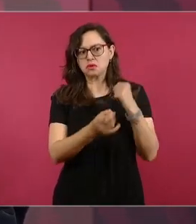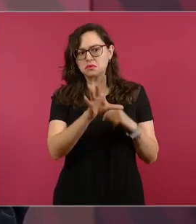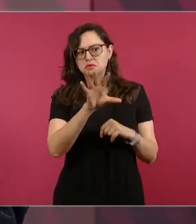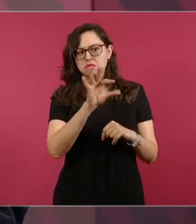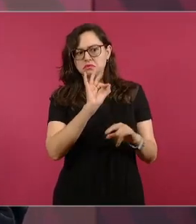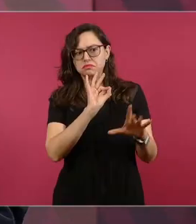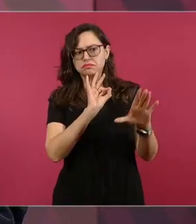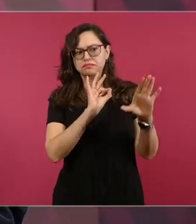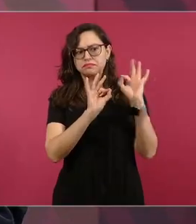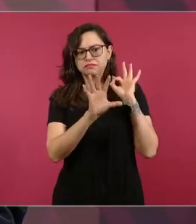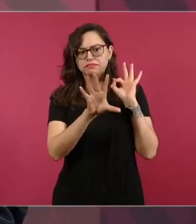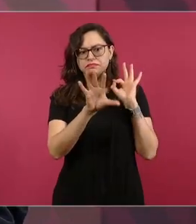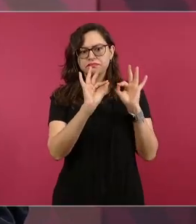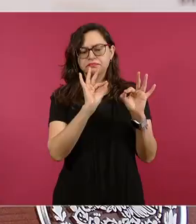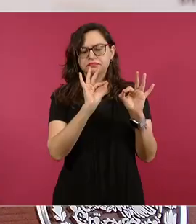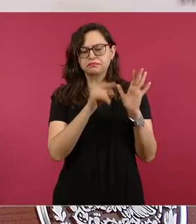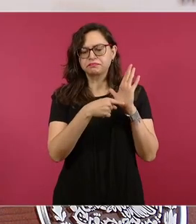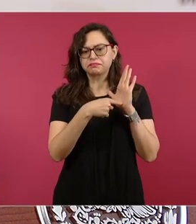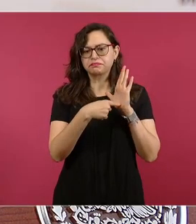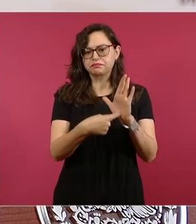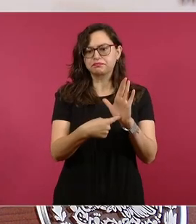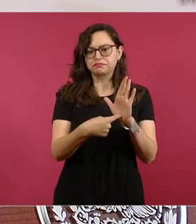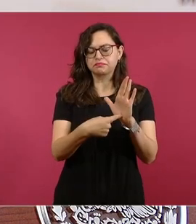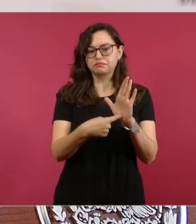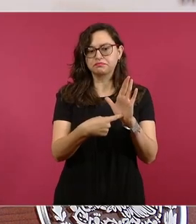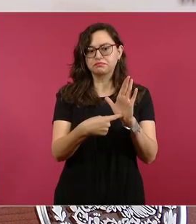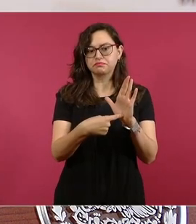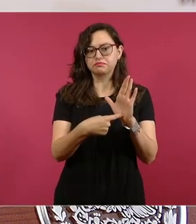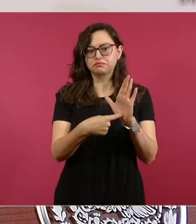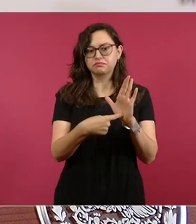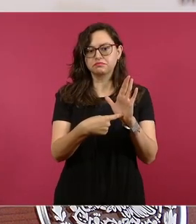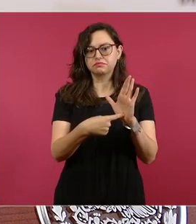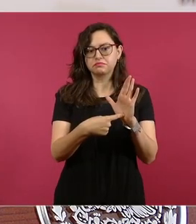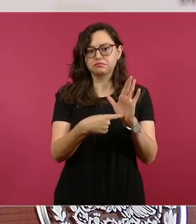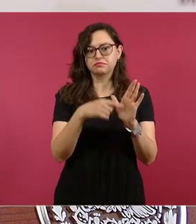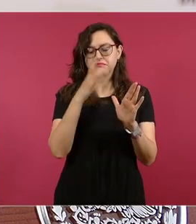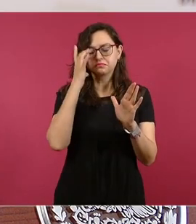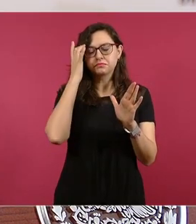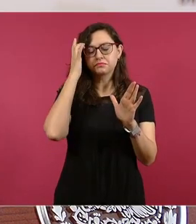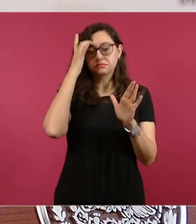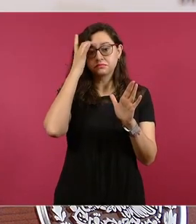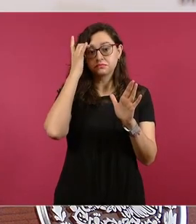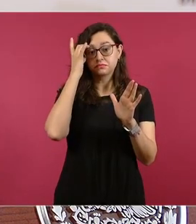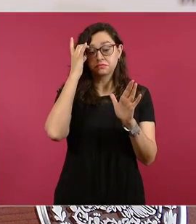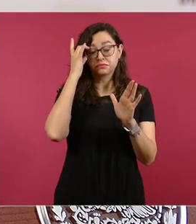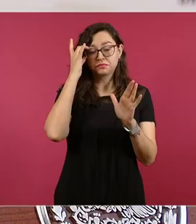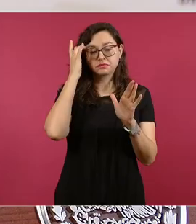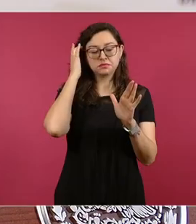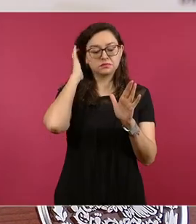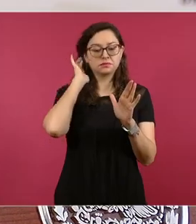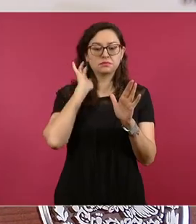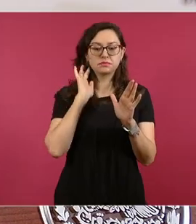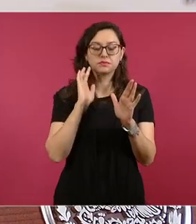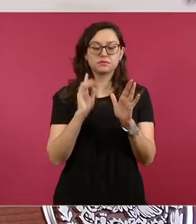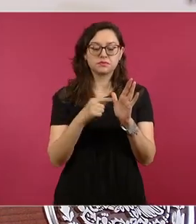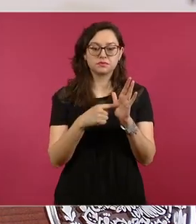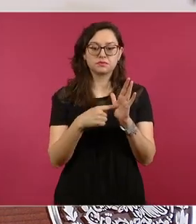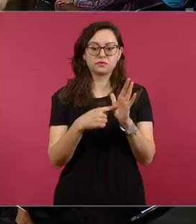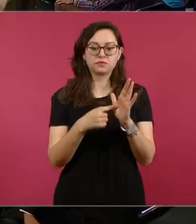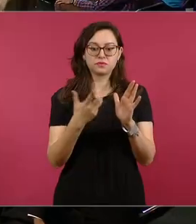cuatro, lo que se tiene, ¿no?